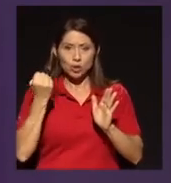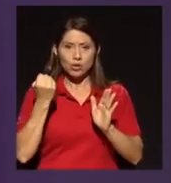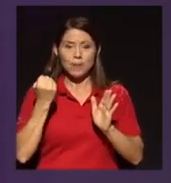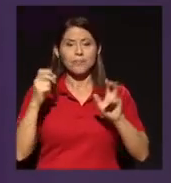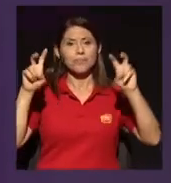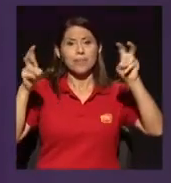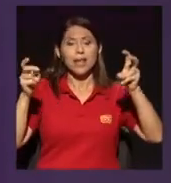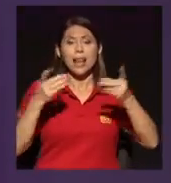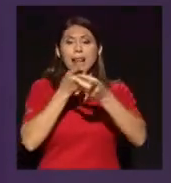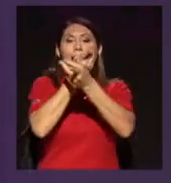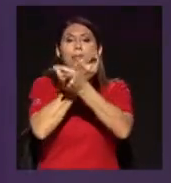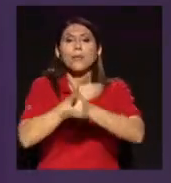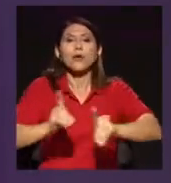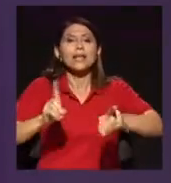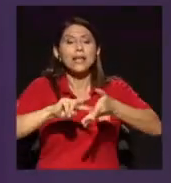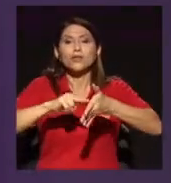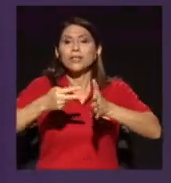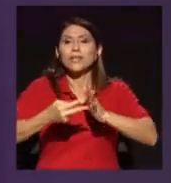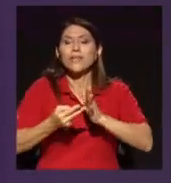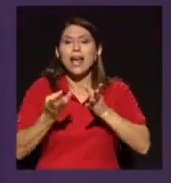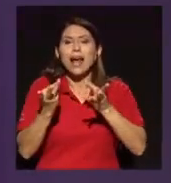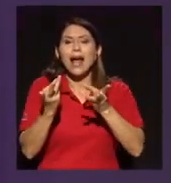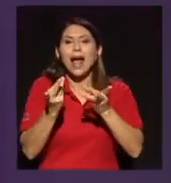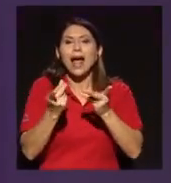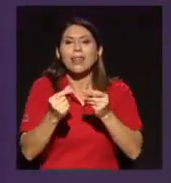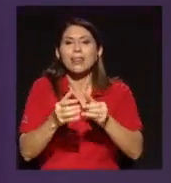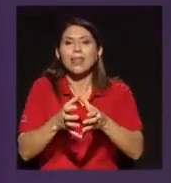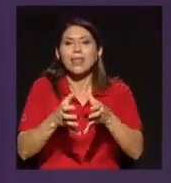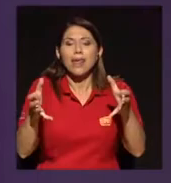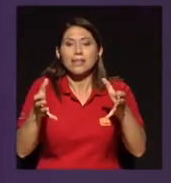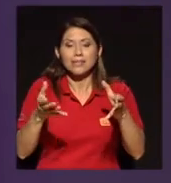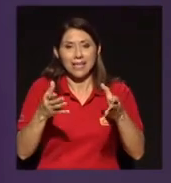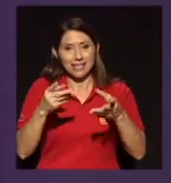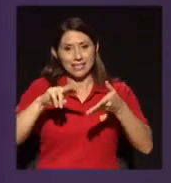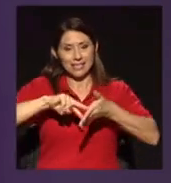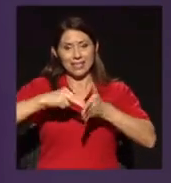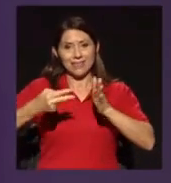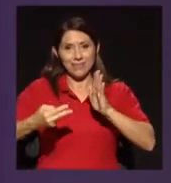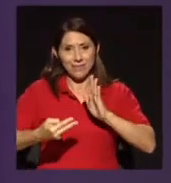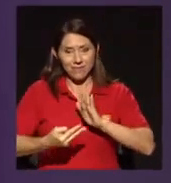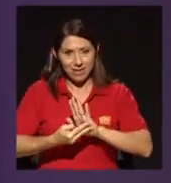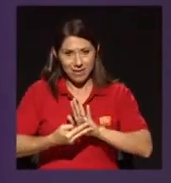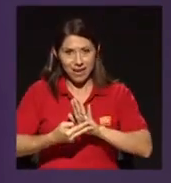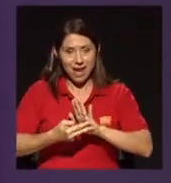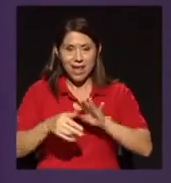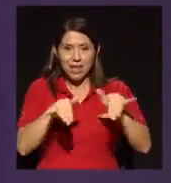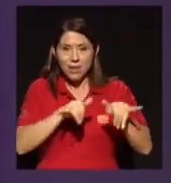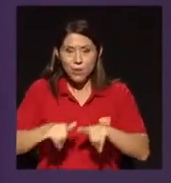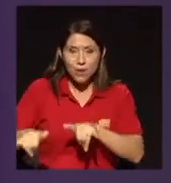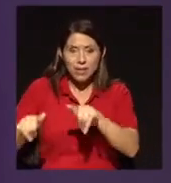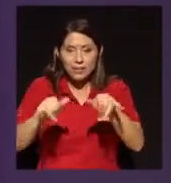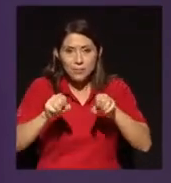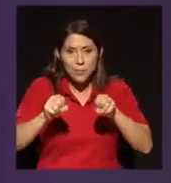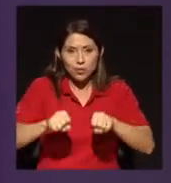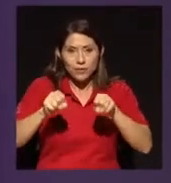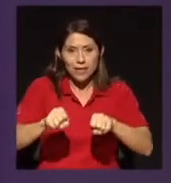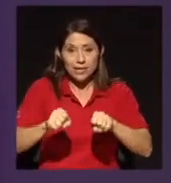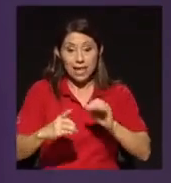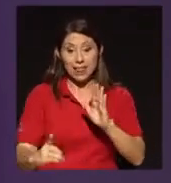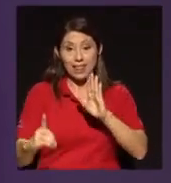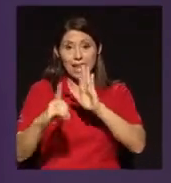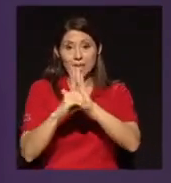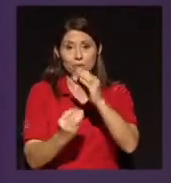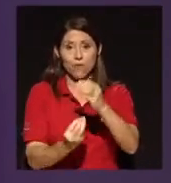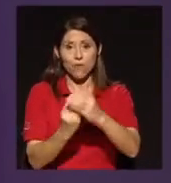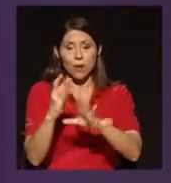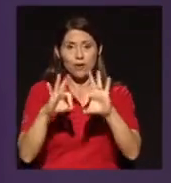no se trata de cantidades sino de igualdad de posibilidades. Y en ese sentido, el derecho a formar una familia es un derecho humano